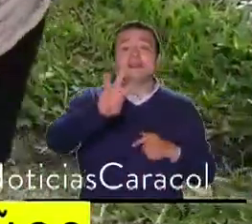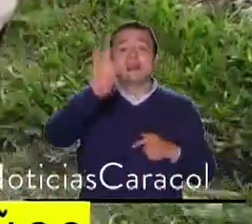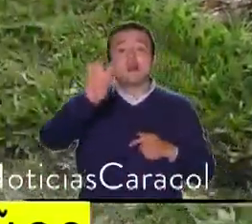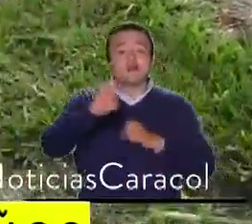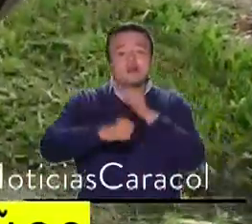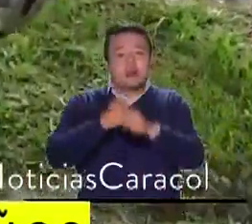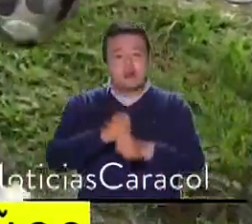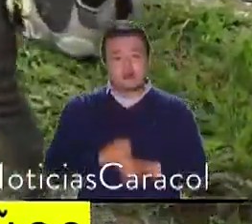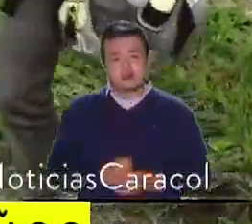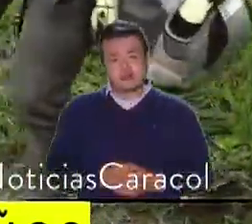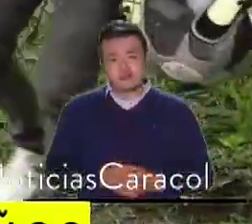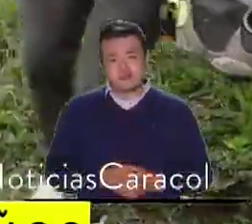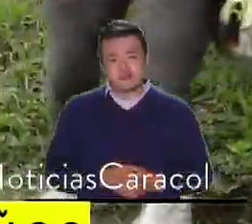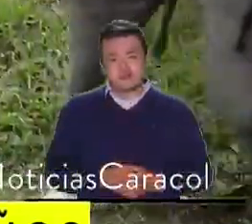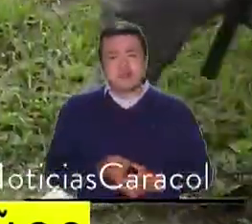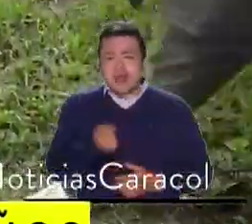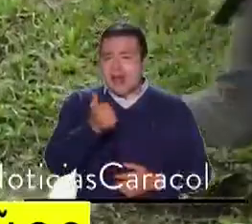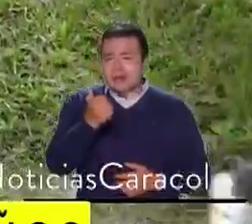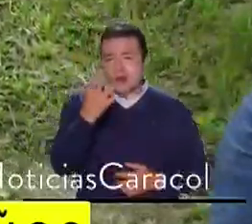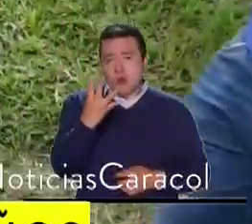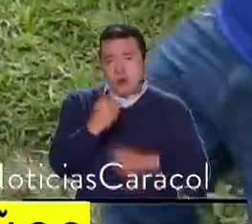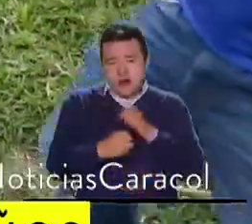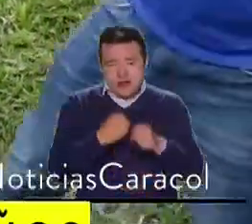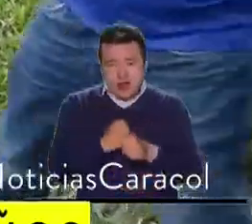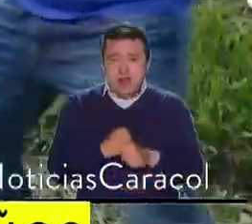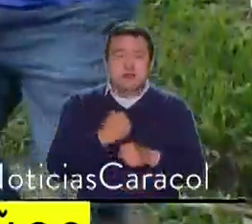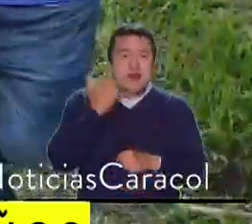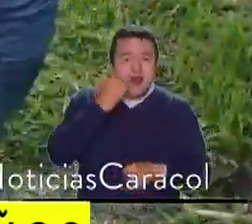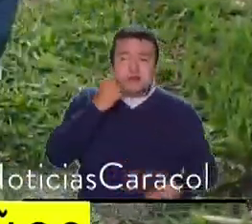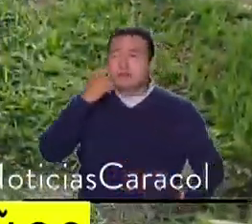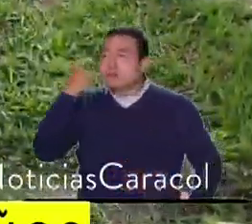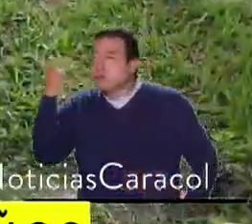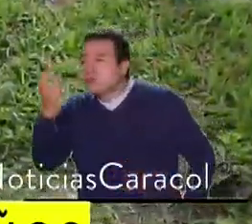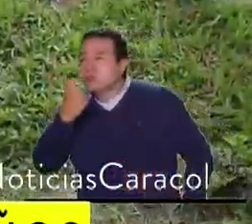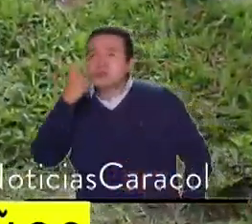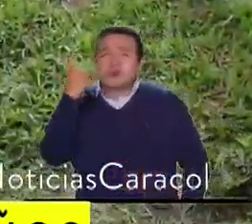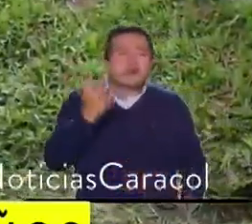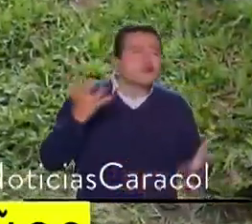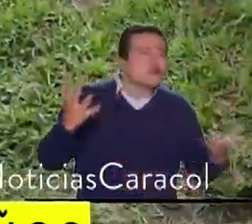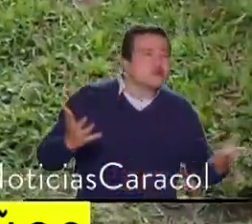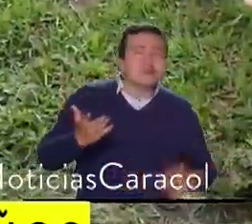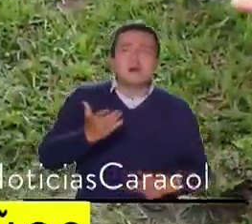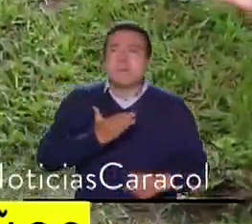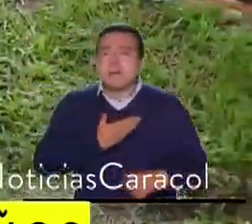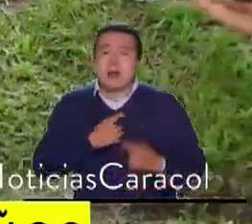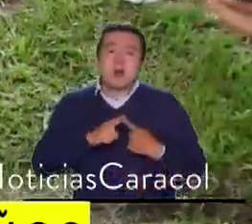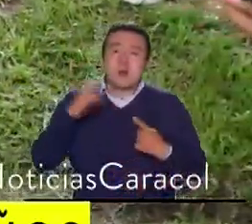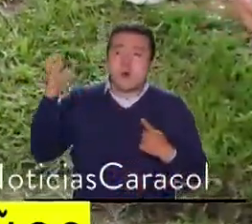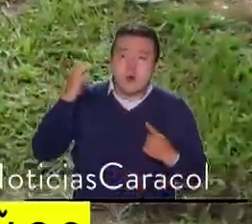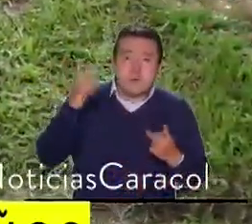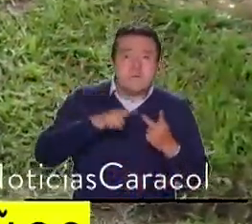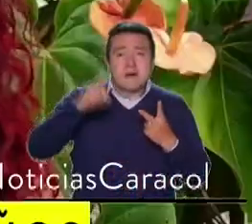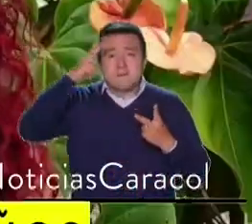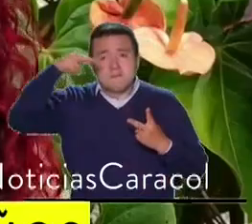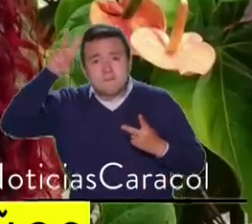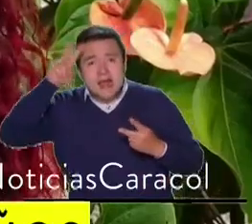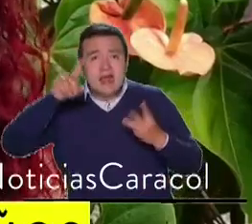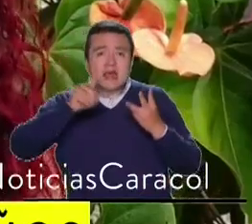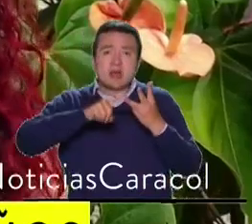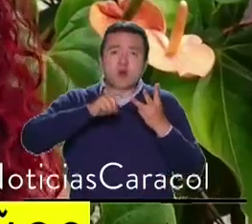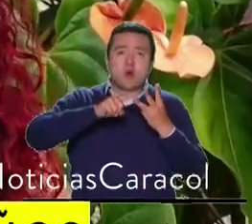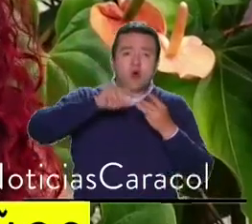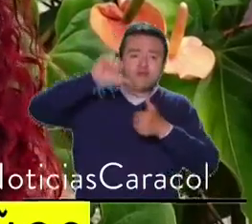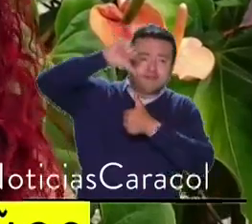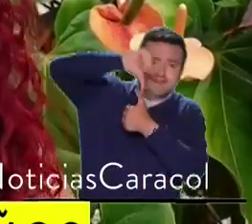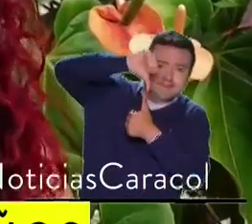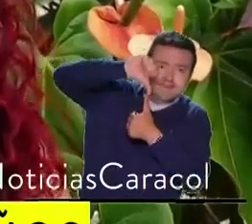Por casi 4 décadas, Julia Andrea Gutiérrez buscó a su mamá en Colombia, México y algunos países de Centroamérica. Ella trabajaba